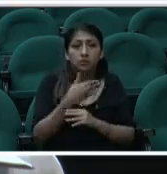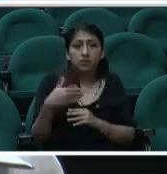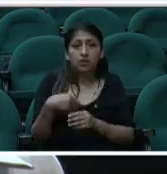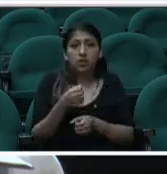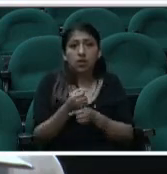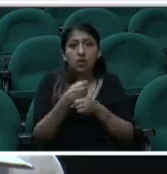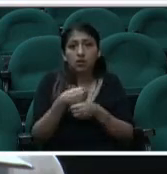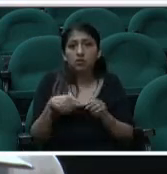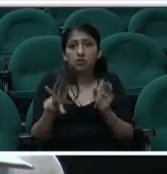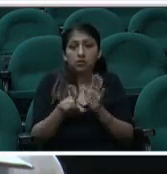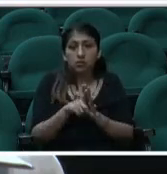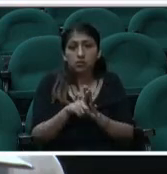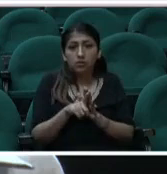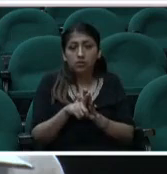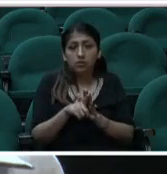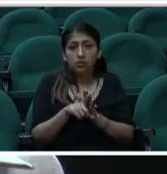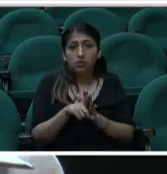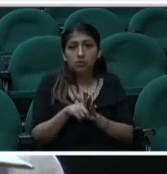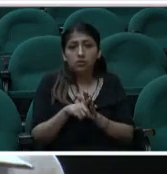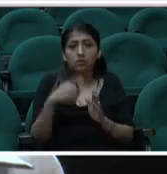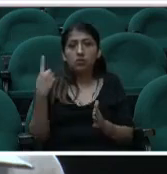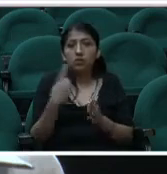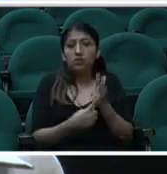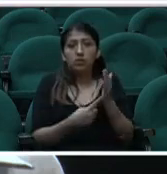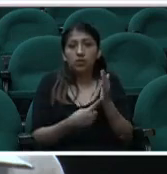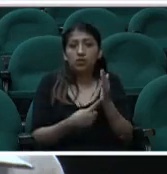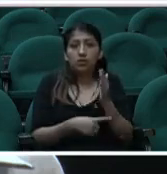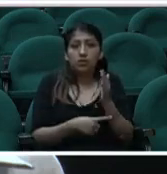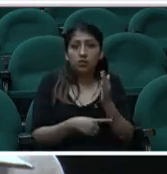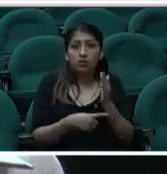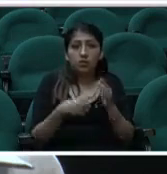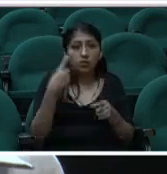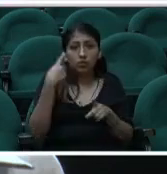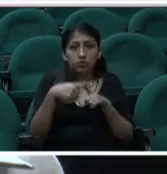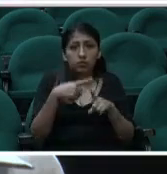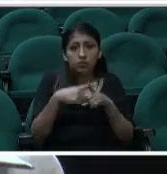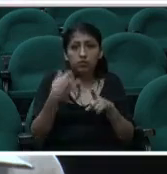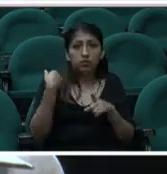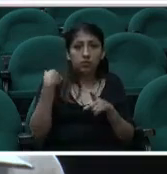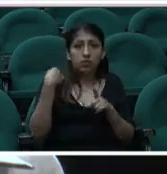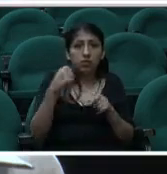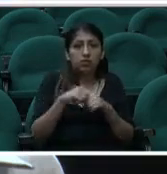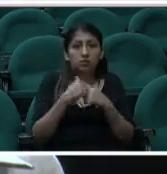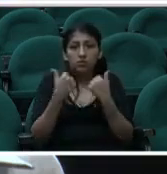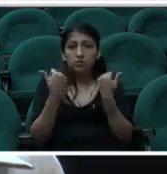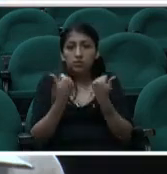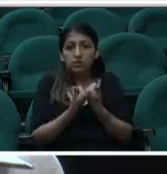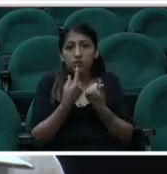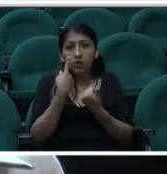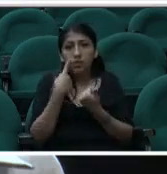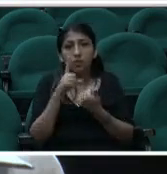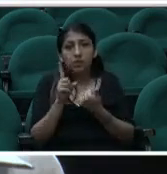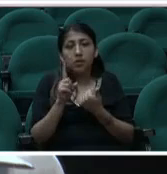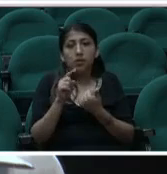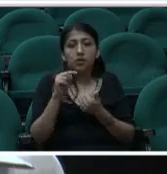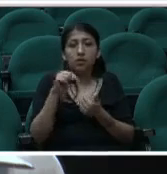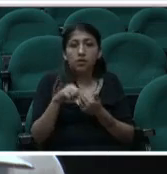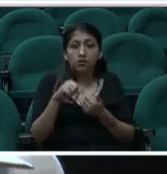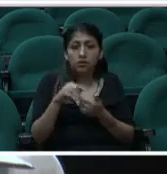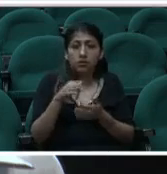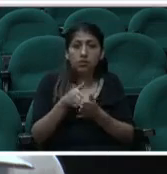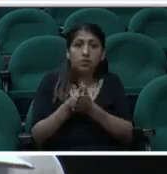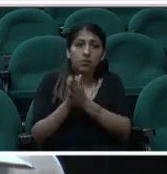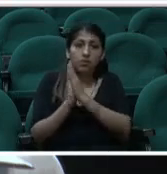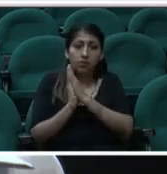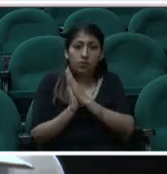elaboración de este reglamento que poder coercitivo obtiene el asambleísta para que esta exigencia